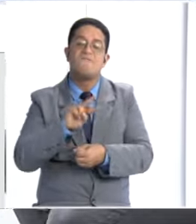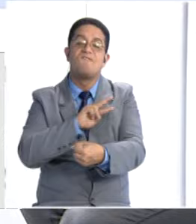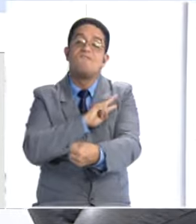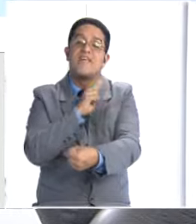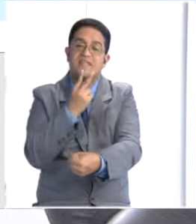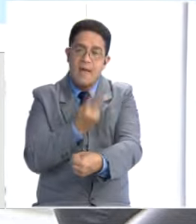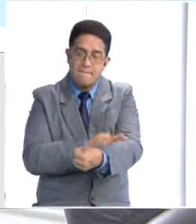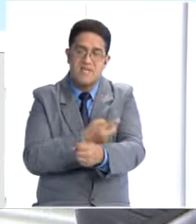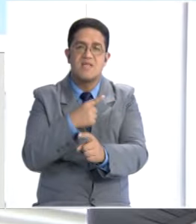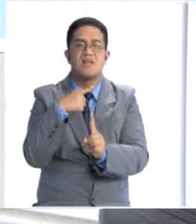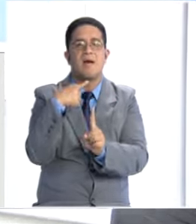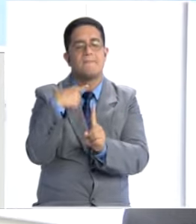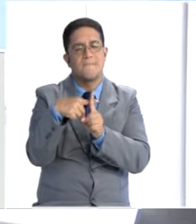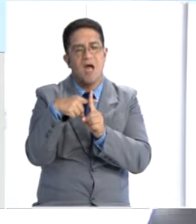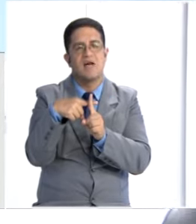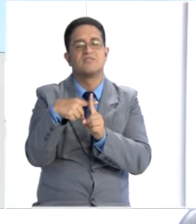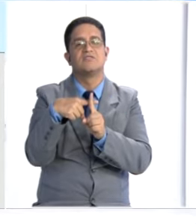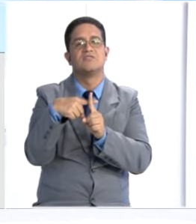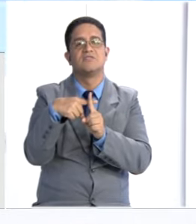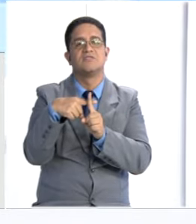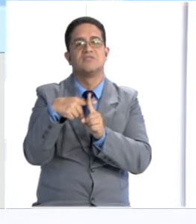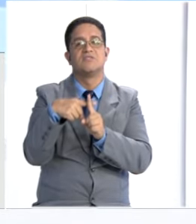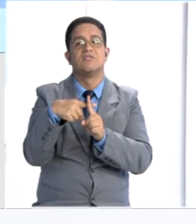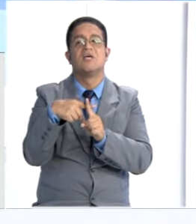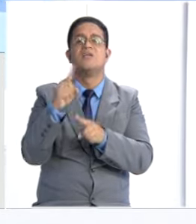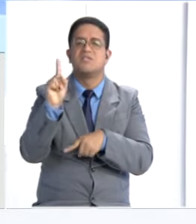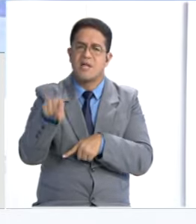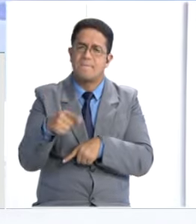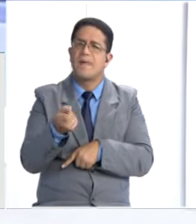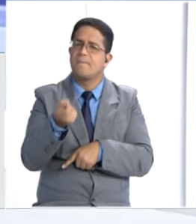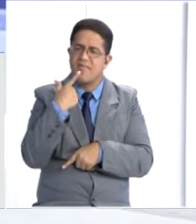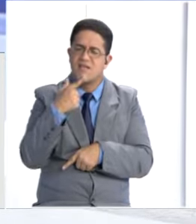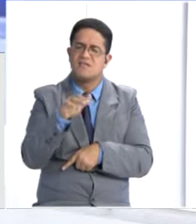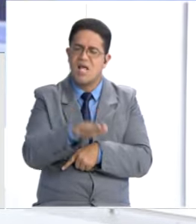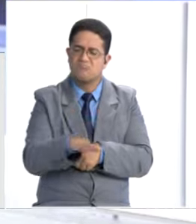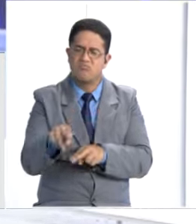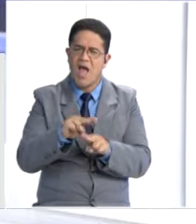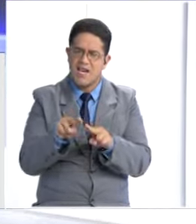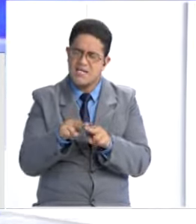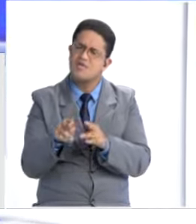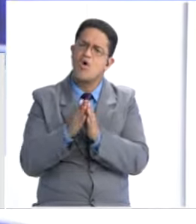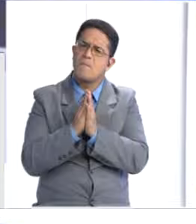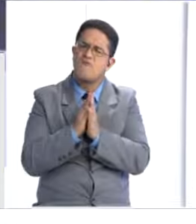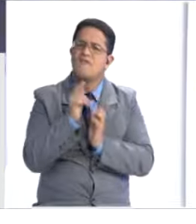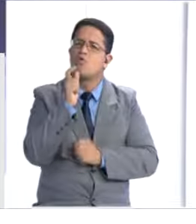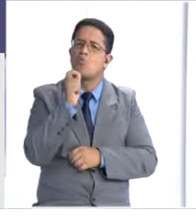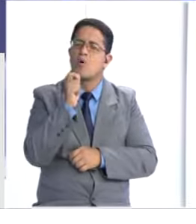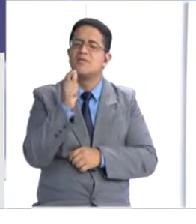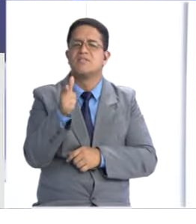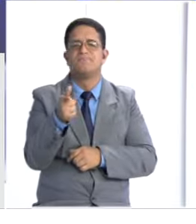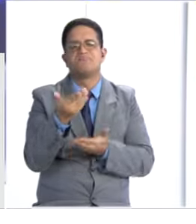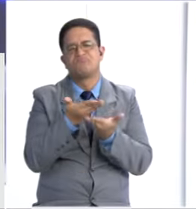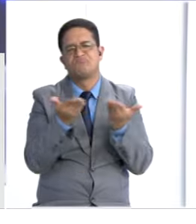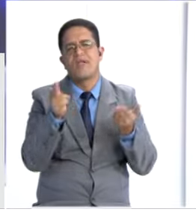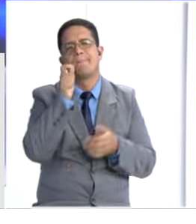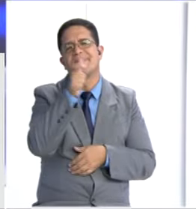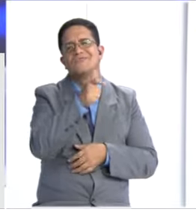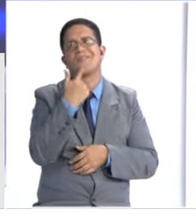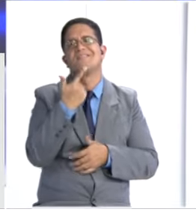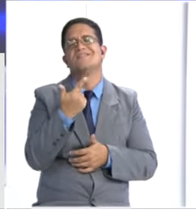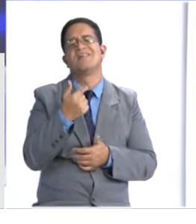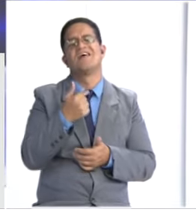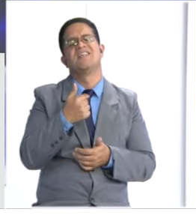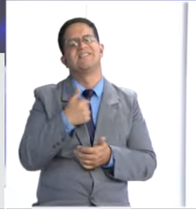también tratamientos e incluso una línea pediátrica. Hablemos un poco de esas vitaminas que seguramente muchas personas estén diciendo, bueno, me falta un poco de